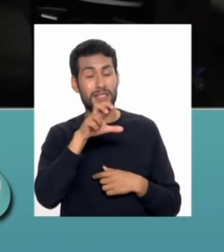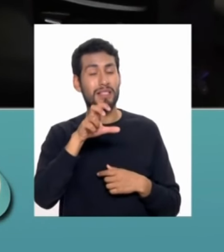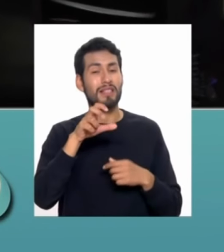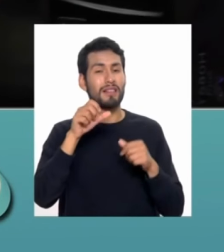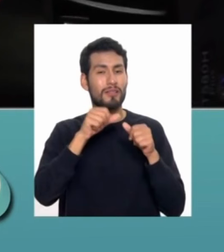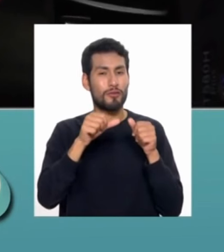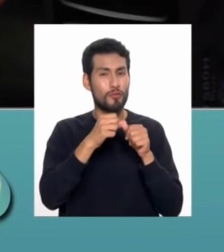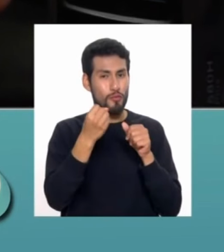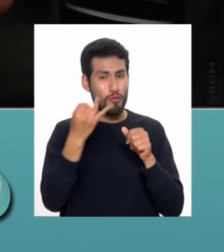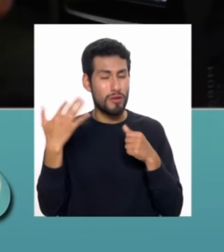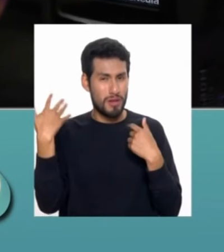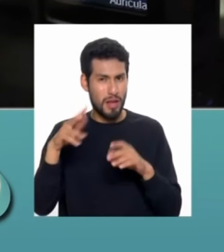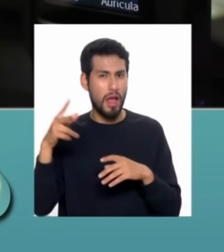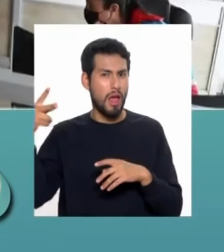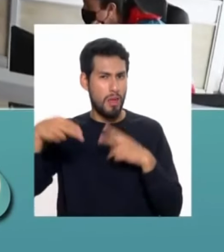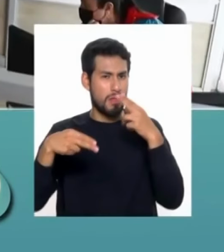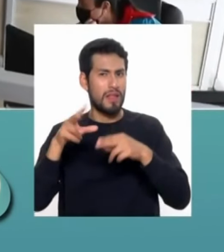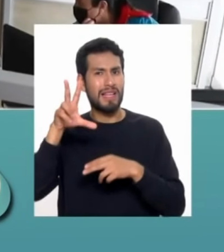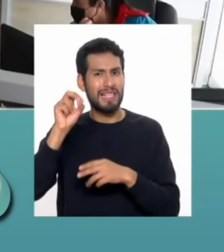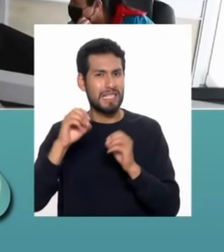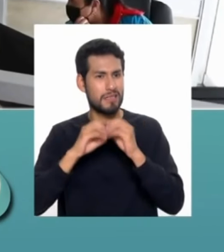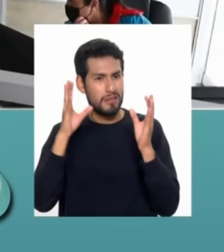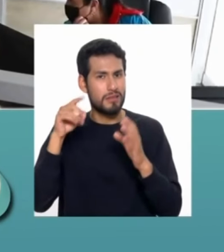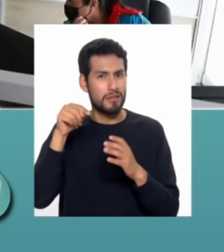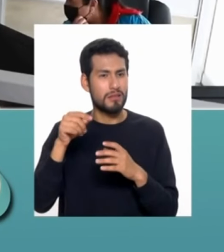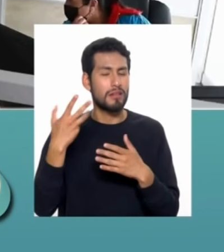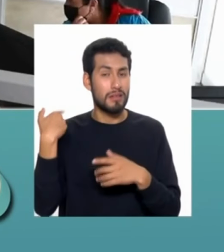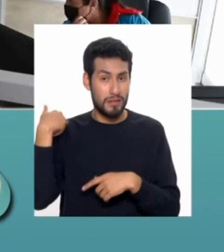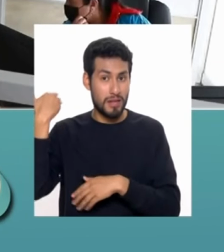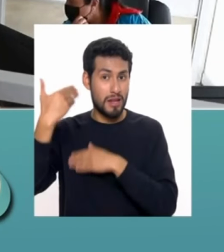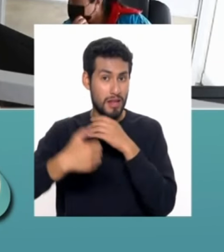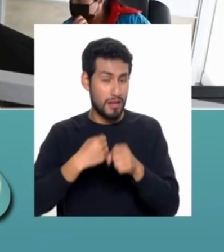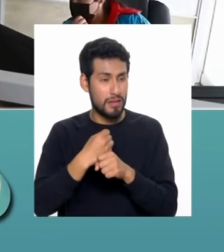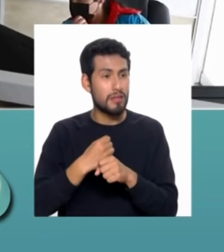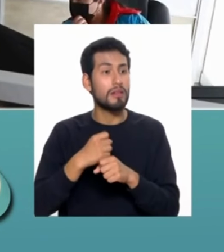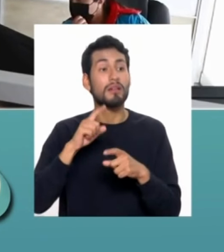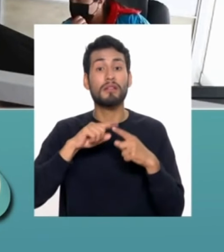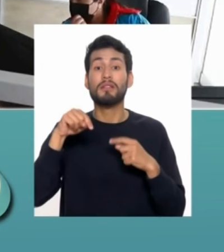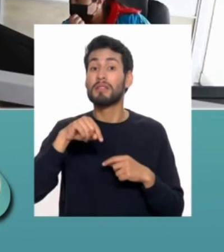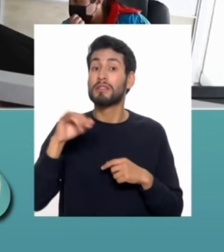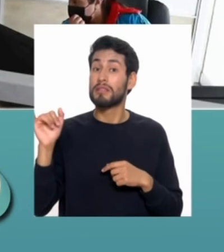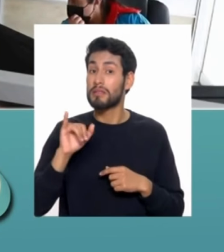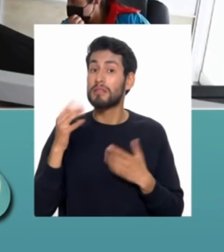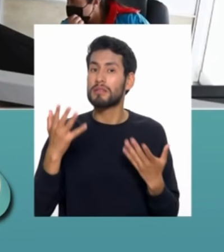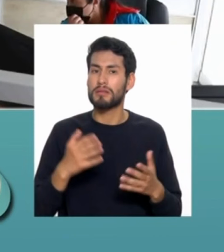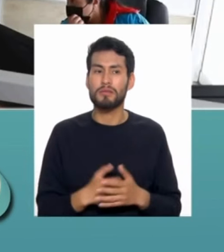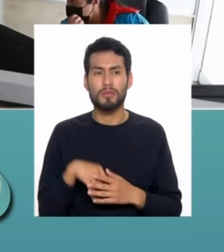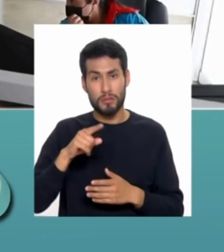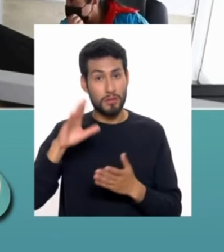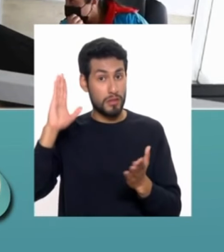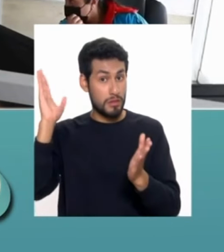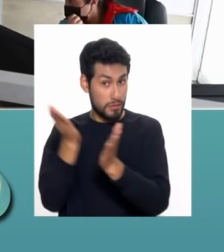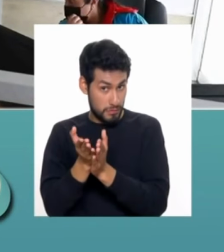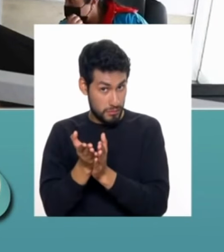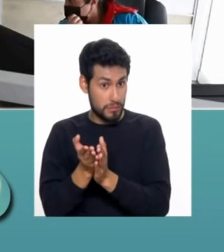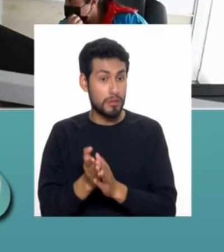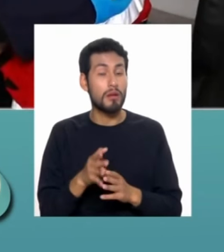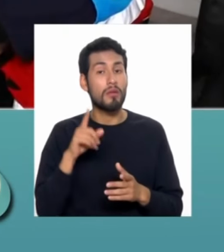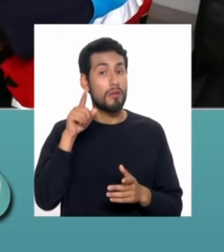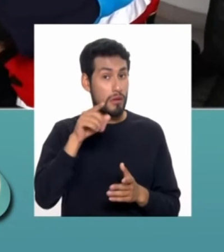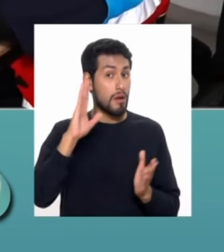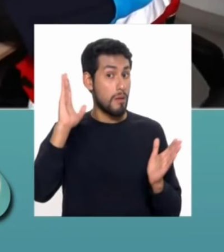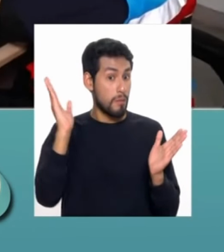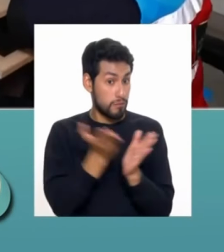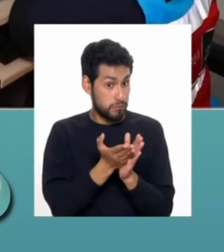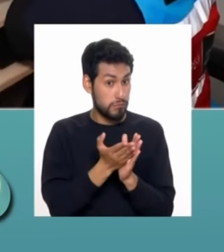líneas suspendidas por 30 días en lo que va del año, pero además en paralelo corre un proceso sancionador, un proceso que